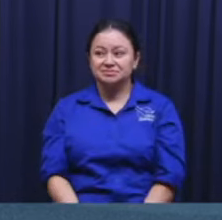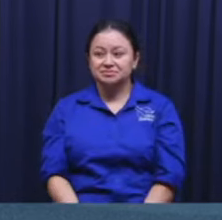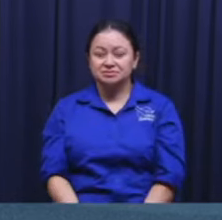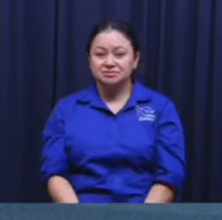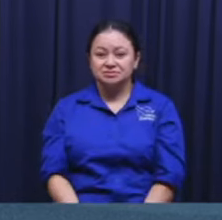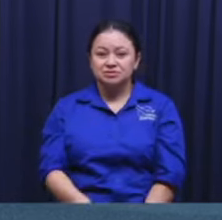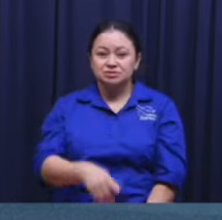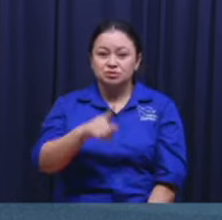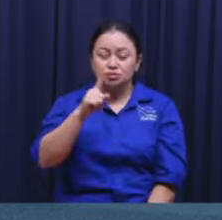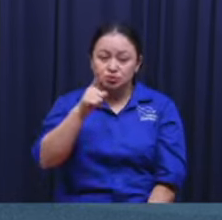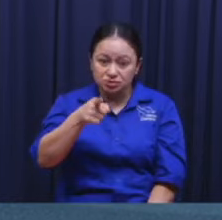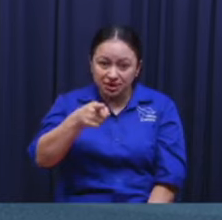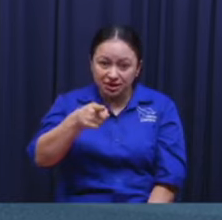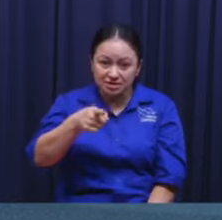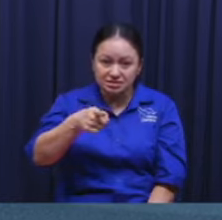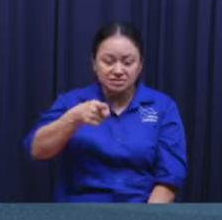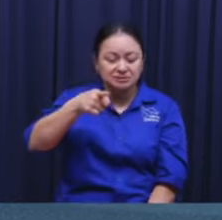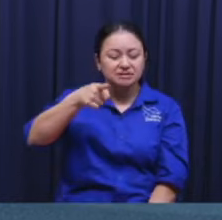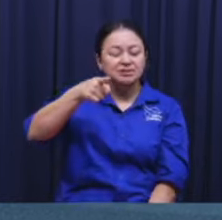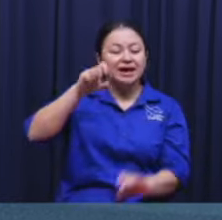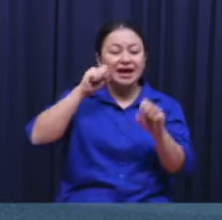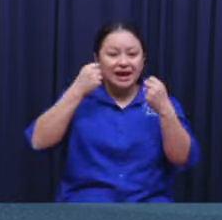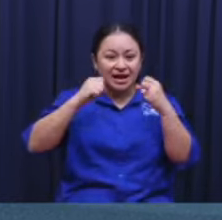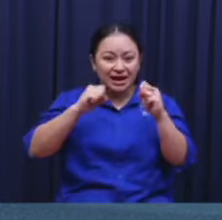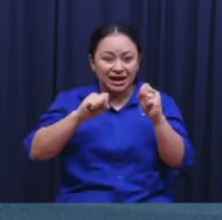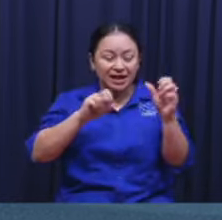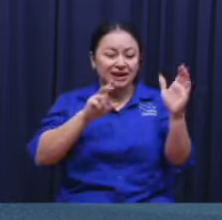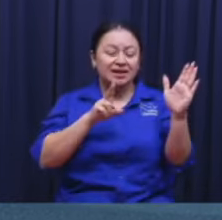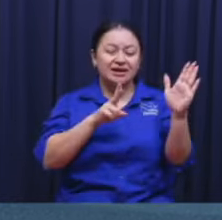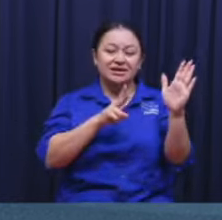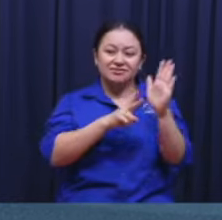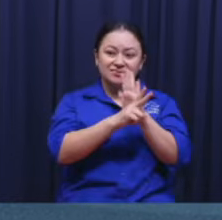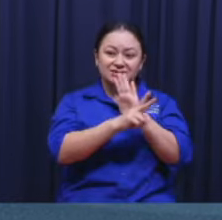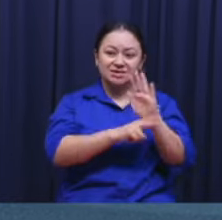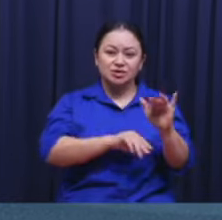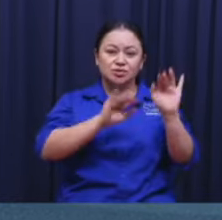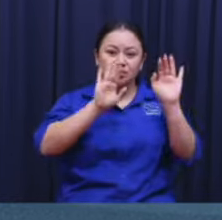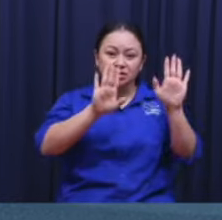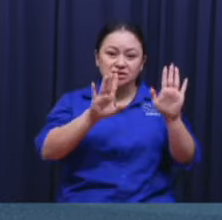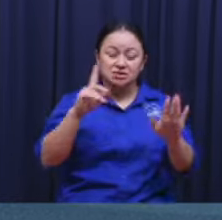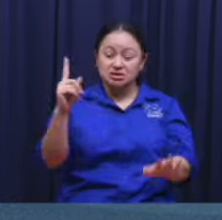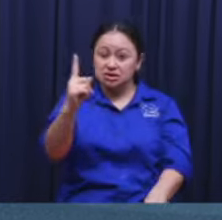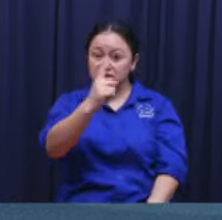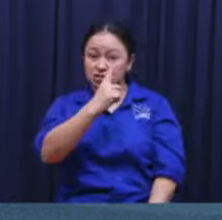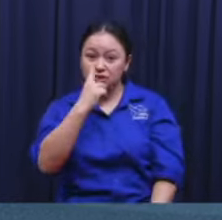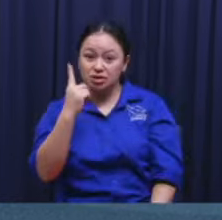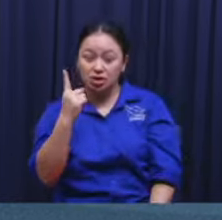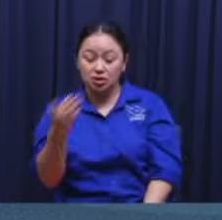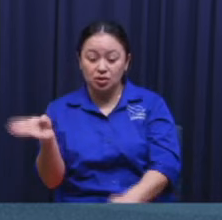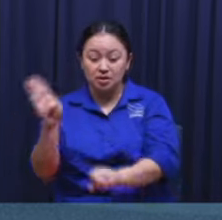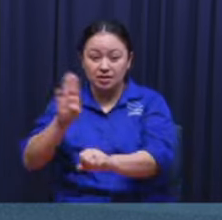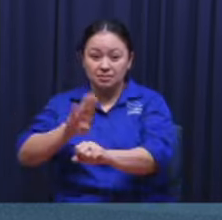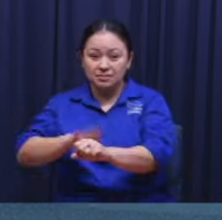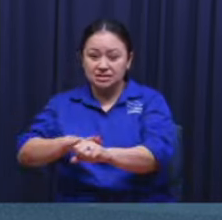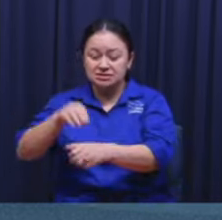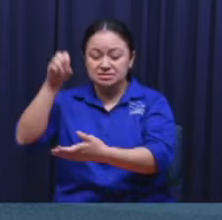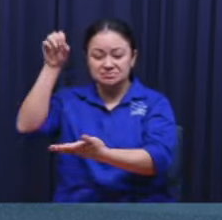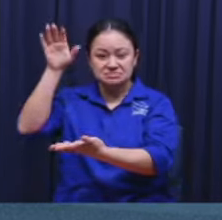Cumplan el versículo 10 y todo lo demás va a ser consecuencia. Entonces, cuando llegas al versículo